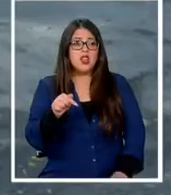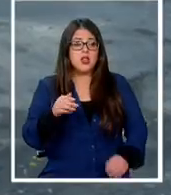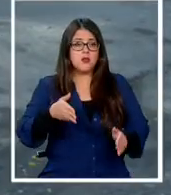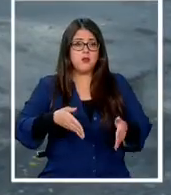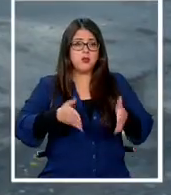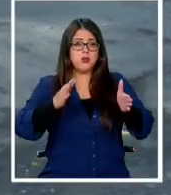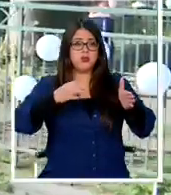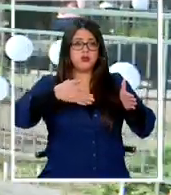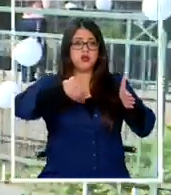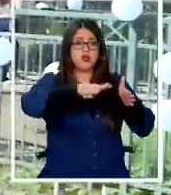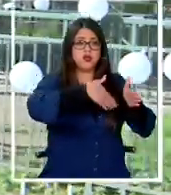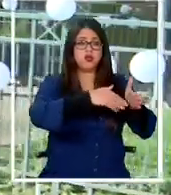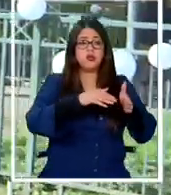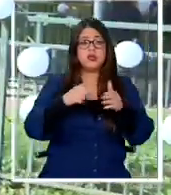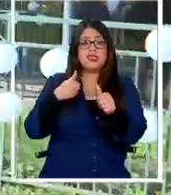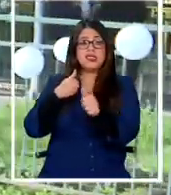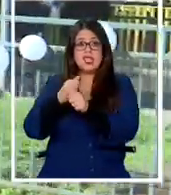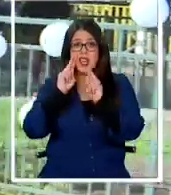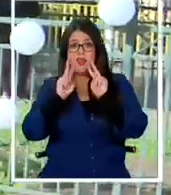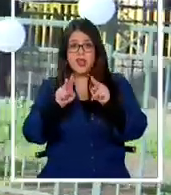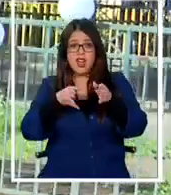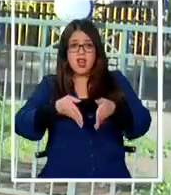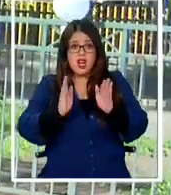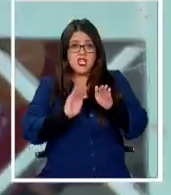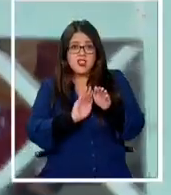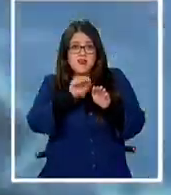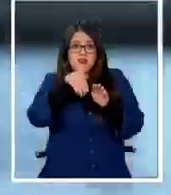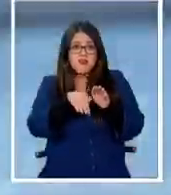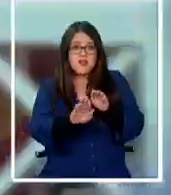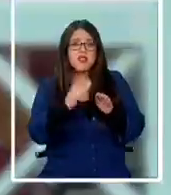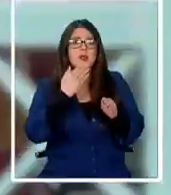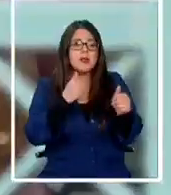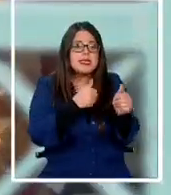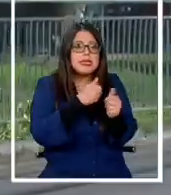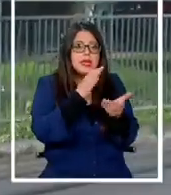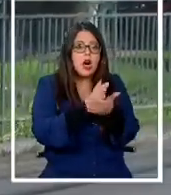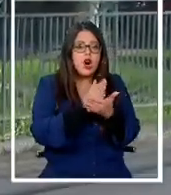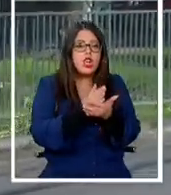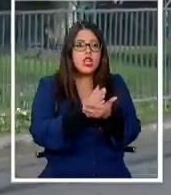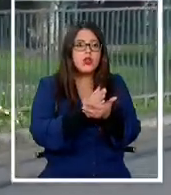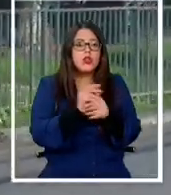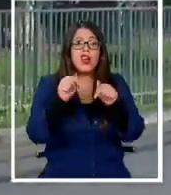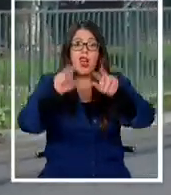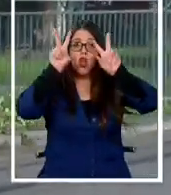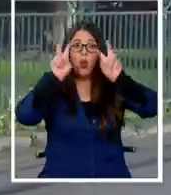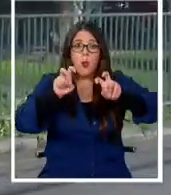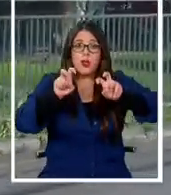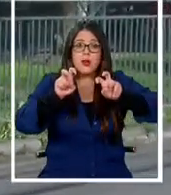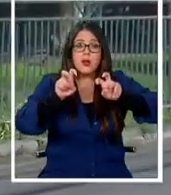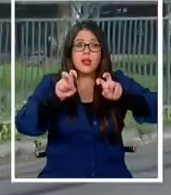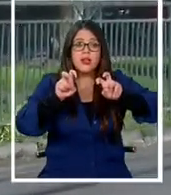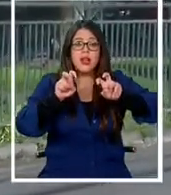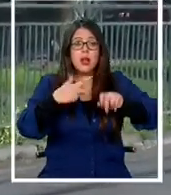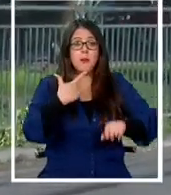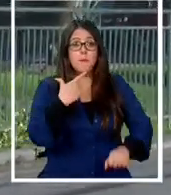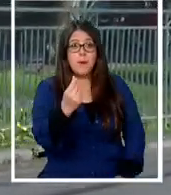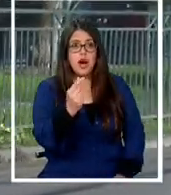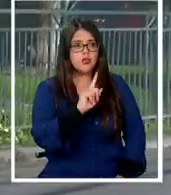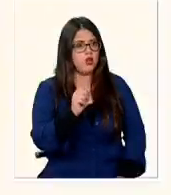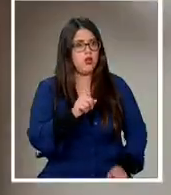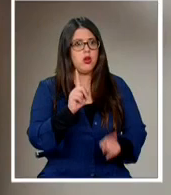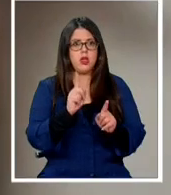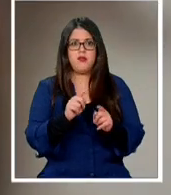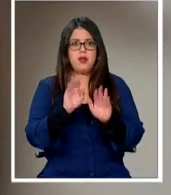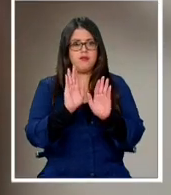un poquito para allá, hay un lomotero, si usted lo está viendo ahí. Encima tiene un recinto escolar, donde supuestamente el exceso de velocidad tiene que ser el